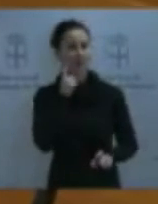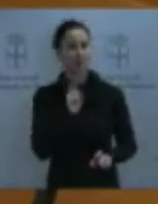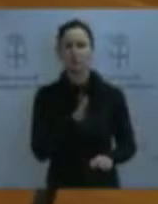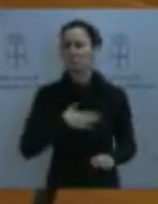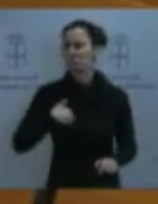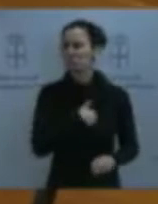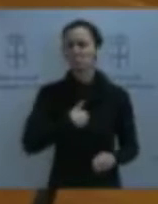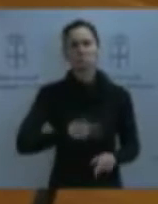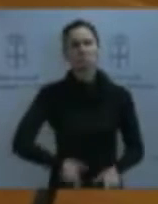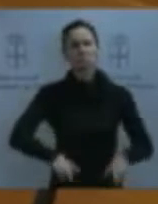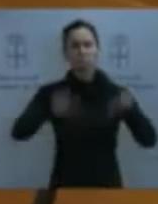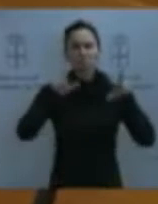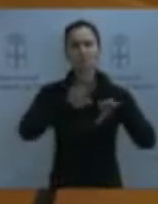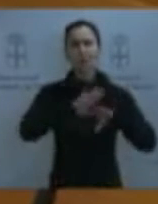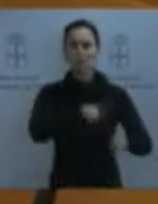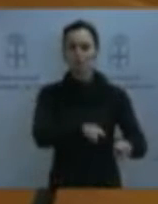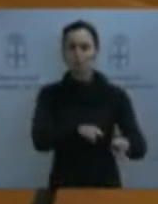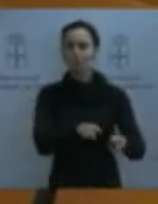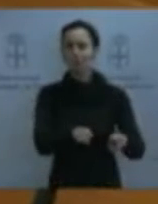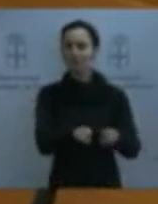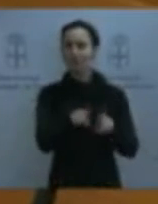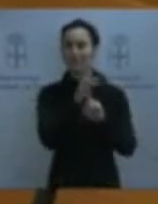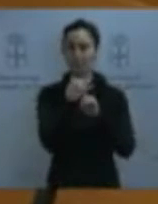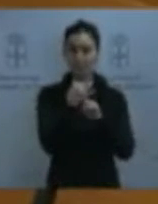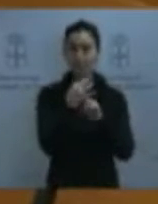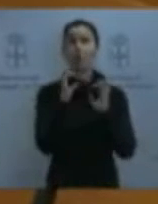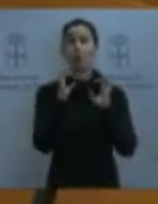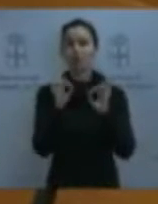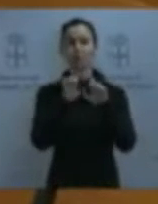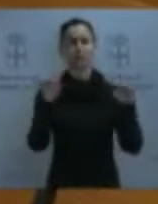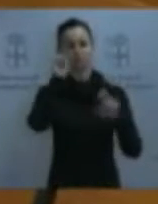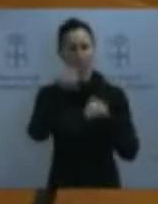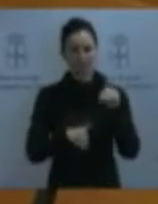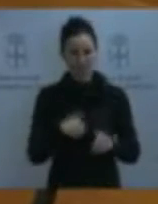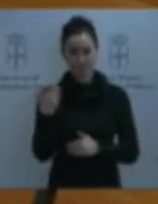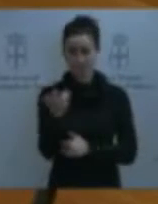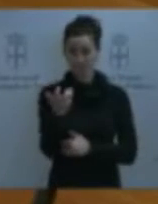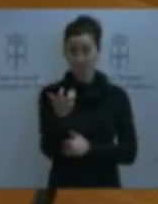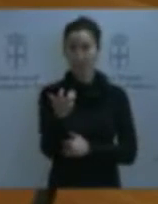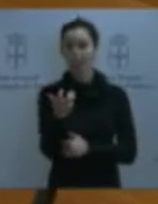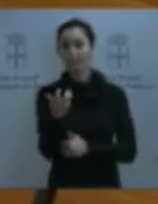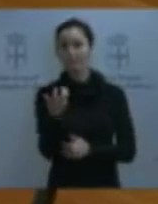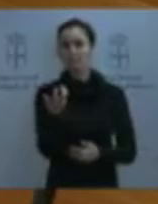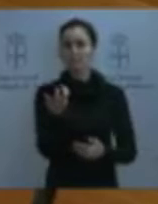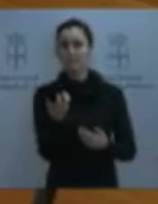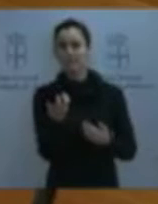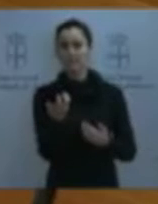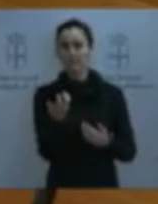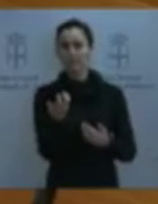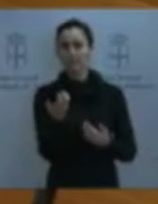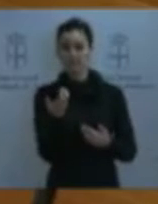la situación de Duro Felguera, con algunos de los posibles grupos inversores que plantean su